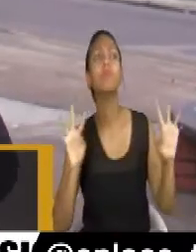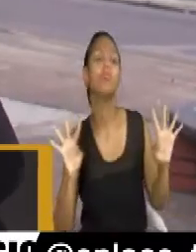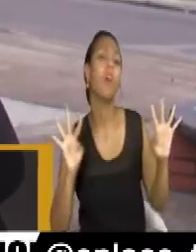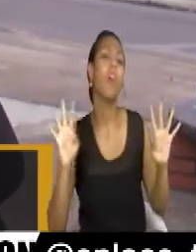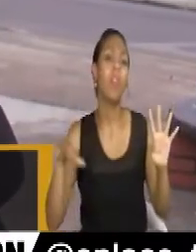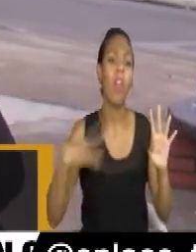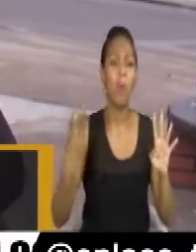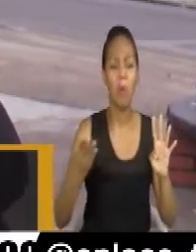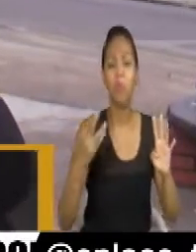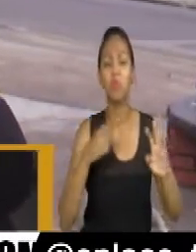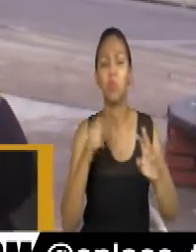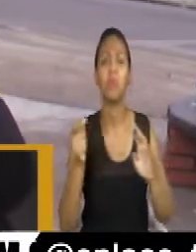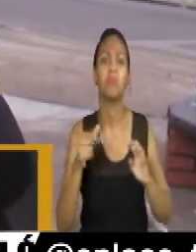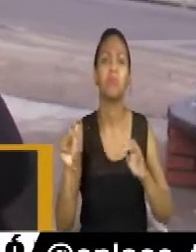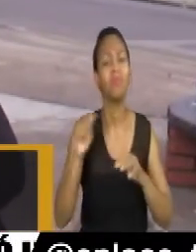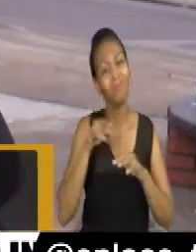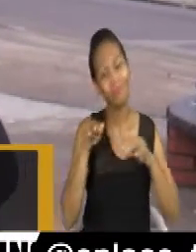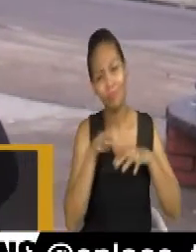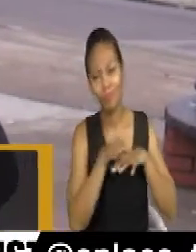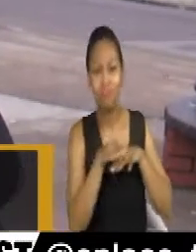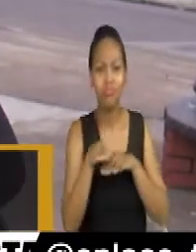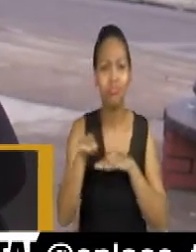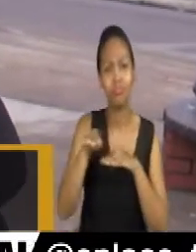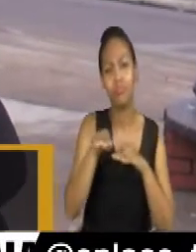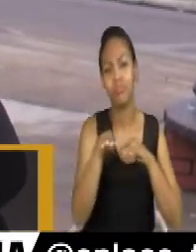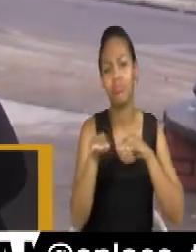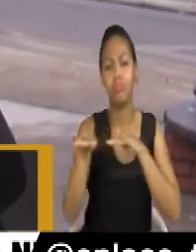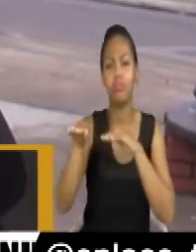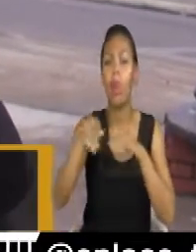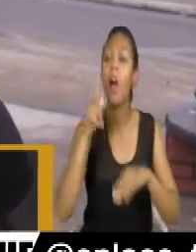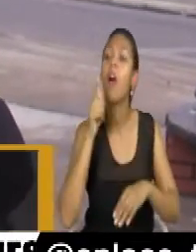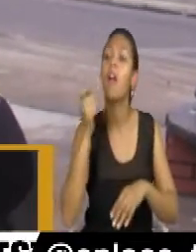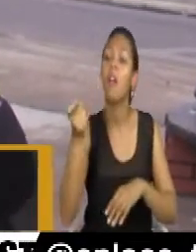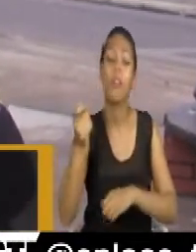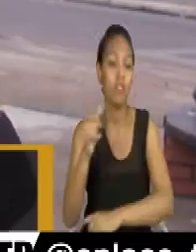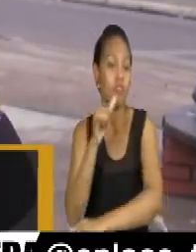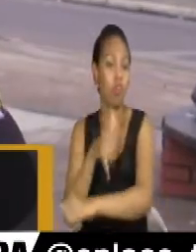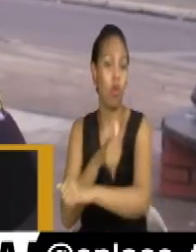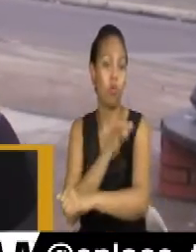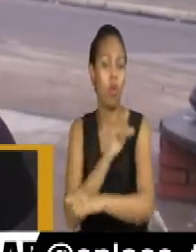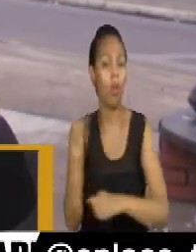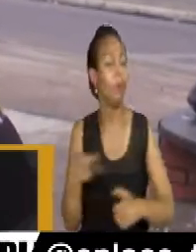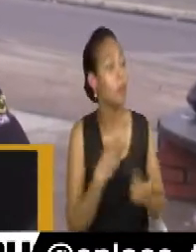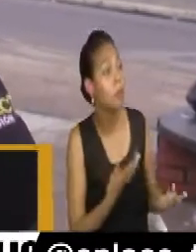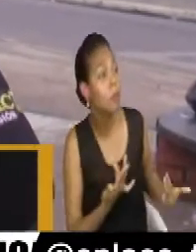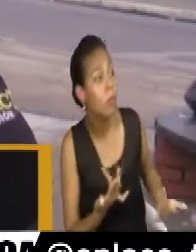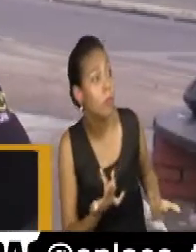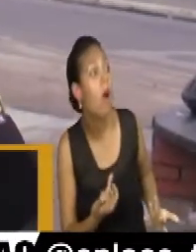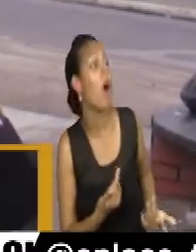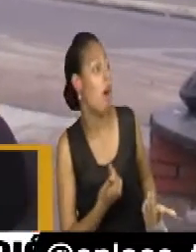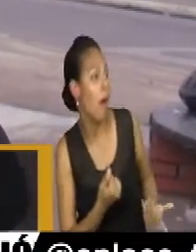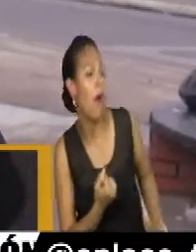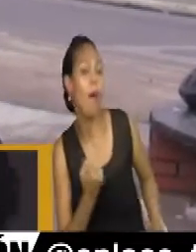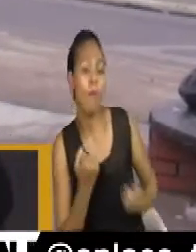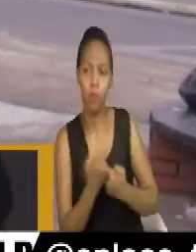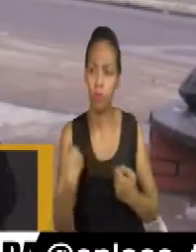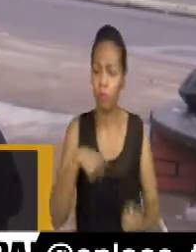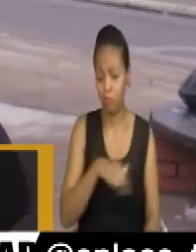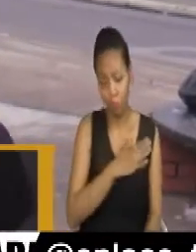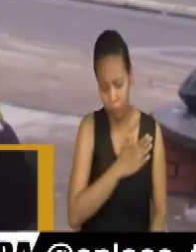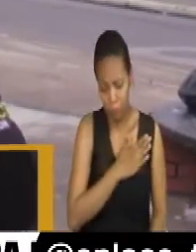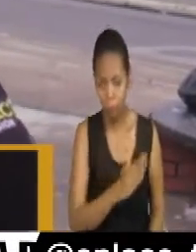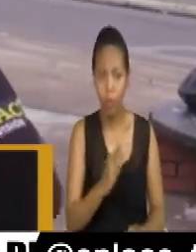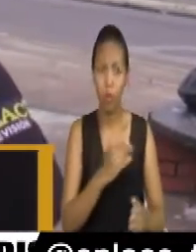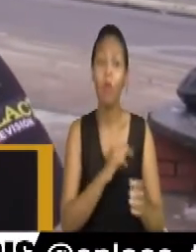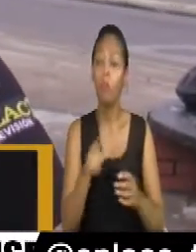caravana hacia el municipio de Yondó, donde los compañeros nos están esperando y vamos a solidarizarnos con ellos. Visitamos Yondó, salimos y